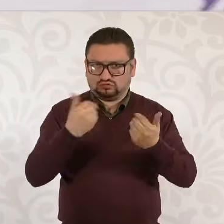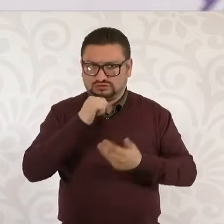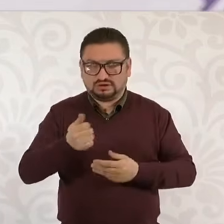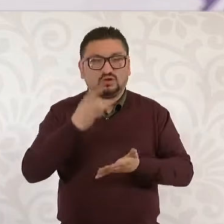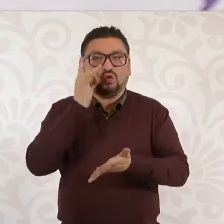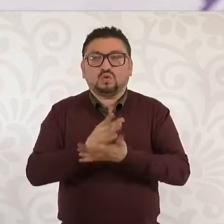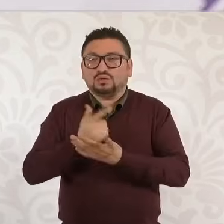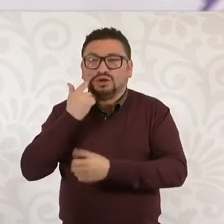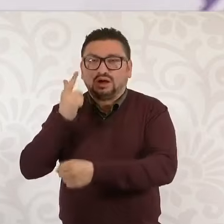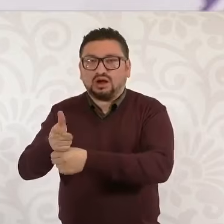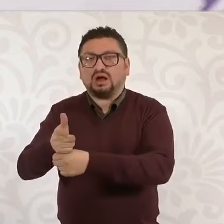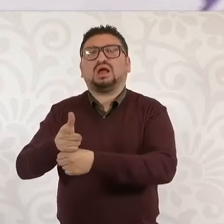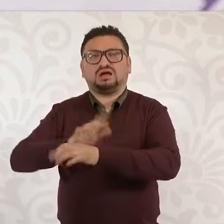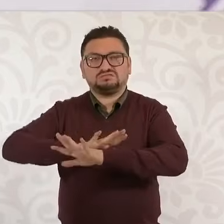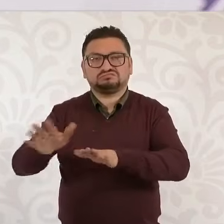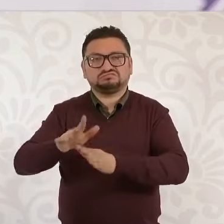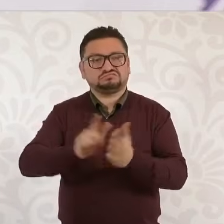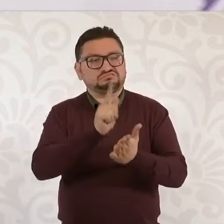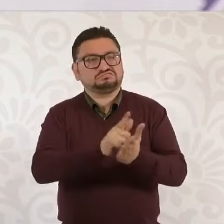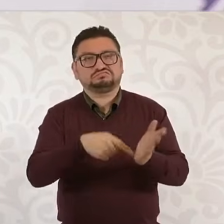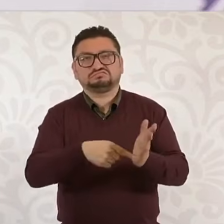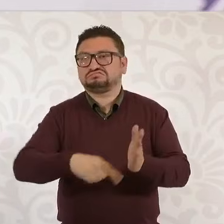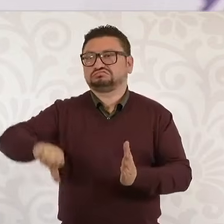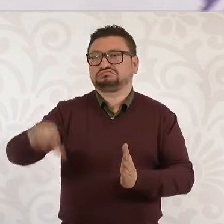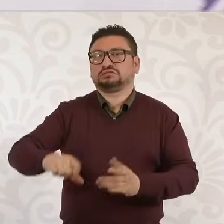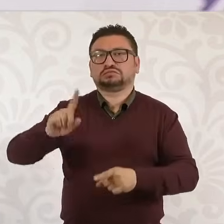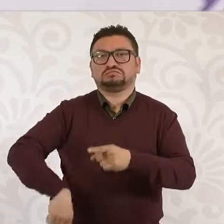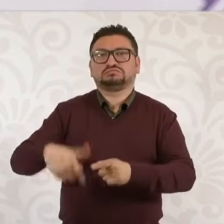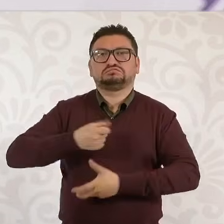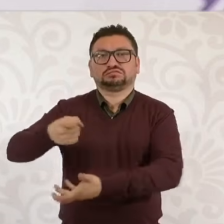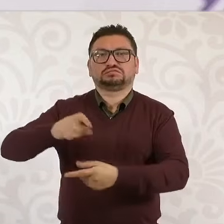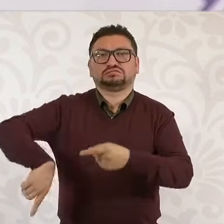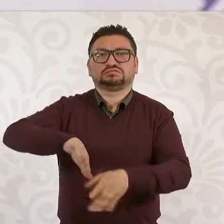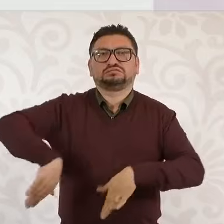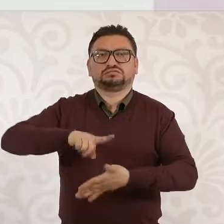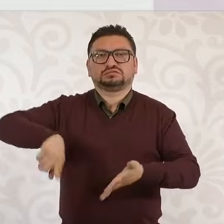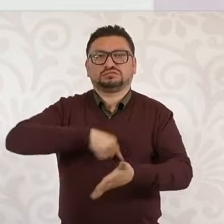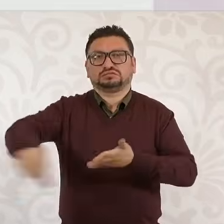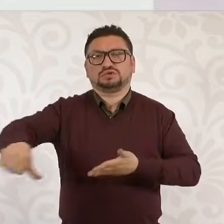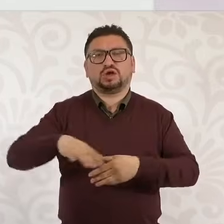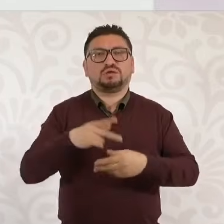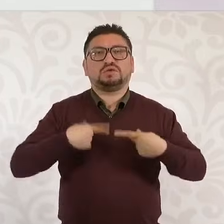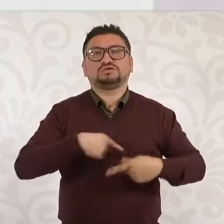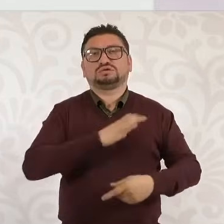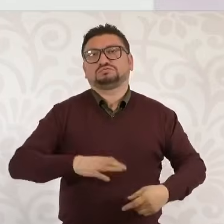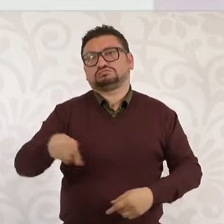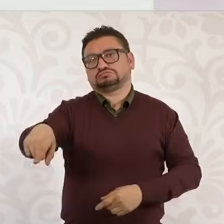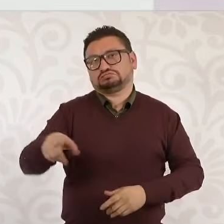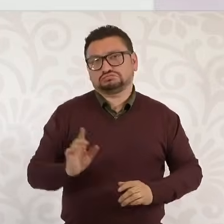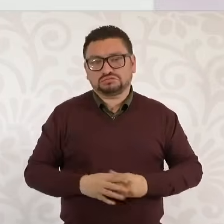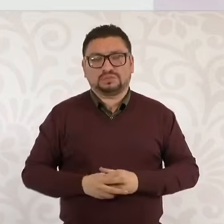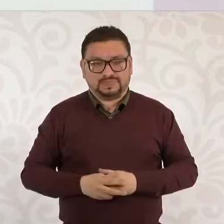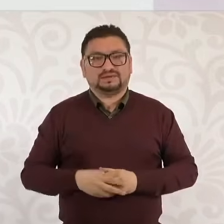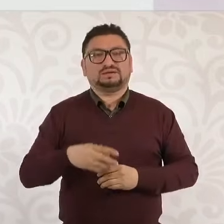en el momento en que se registren, pues de inmediato se cancelen los recursos, por lo menos, para la persona que está de candidata, ¿no?